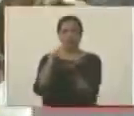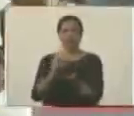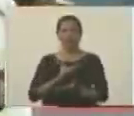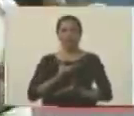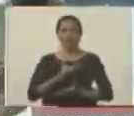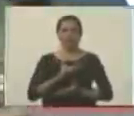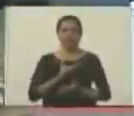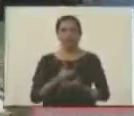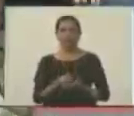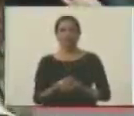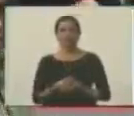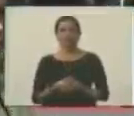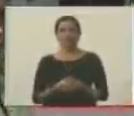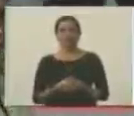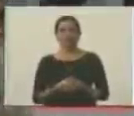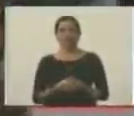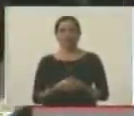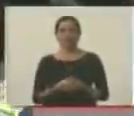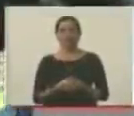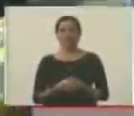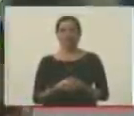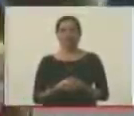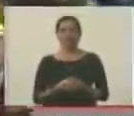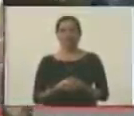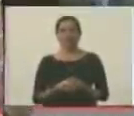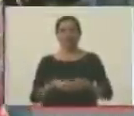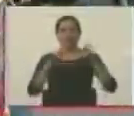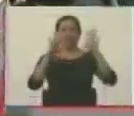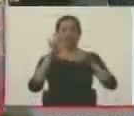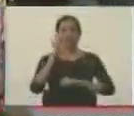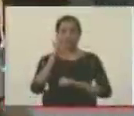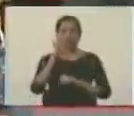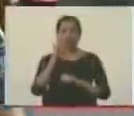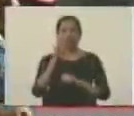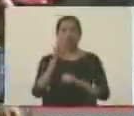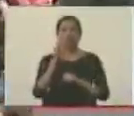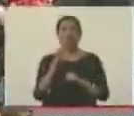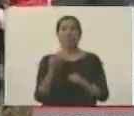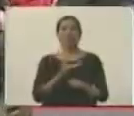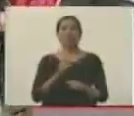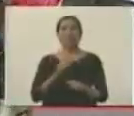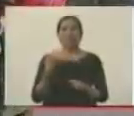alcaldesas. Líderes y lideresas. 14 alcaldes tenemos aquí, presidente.